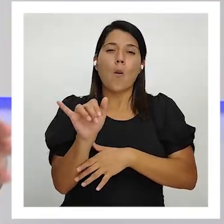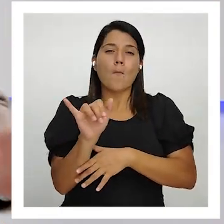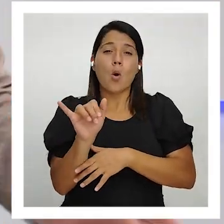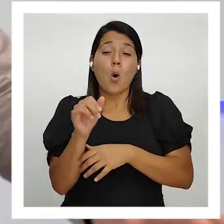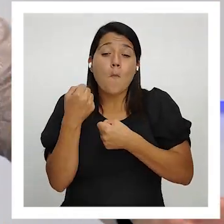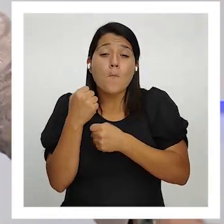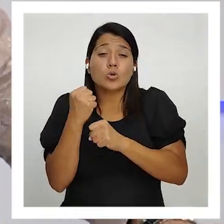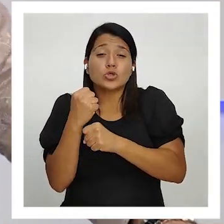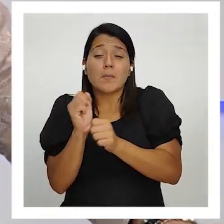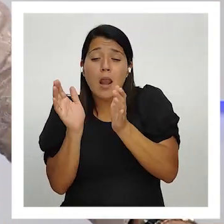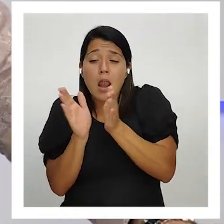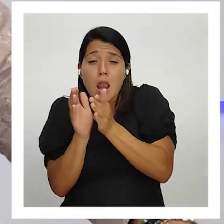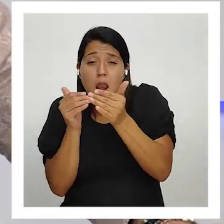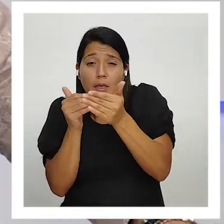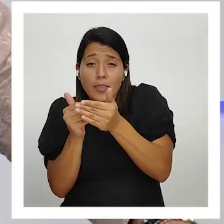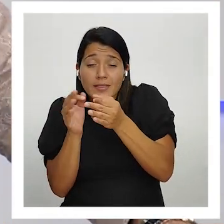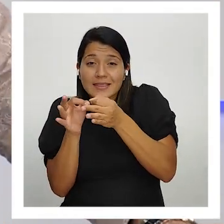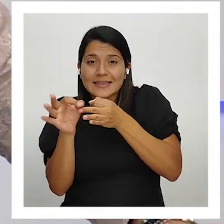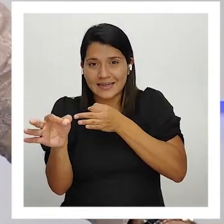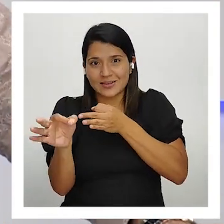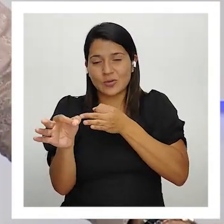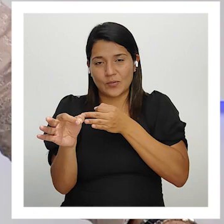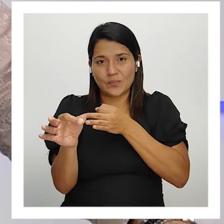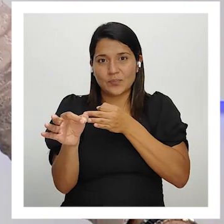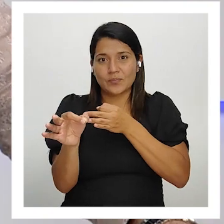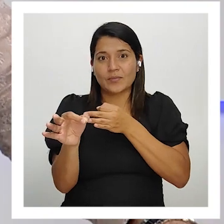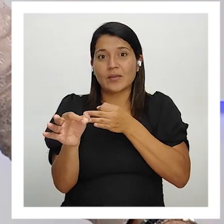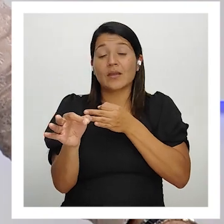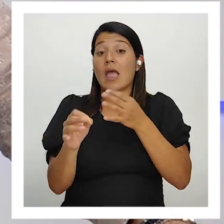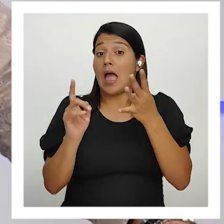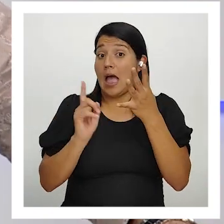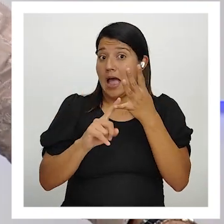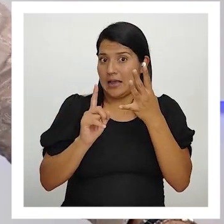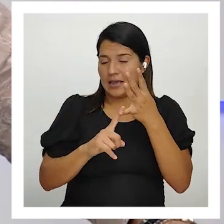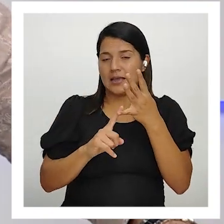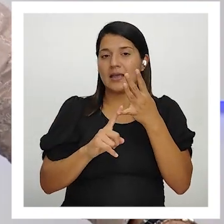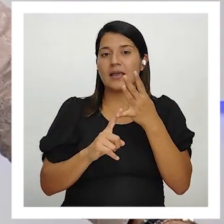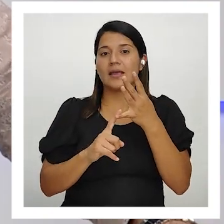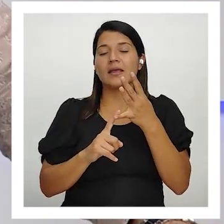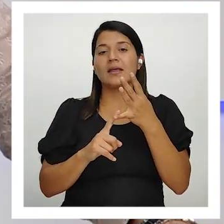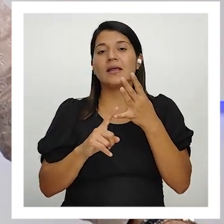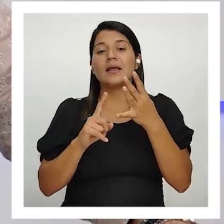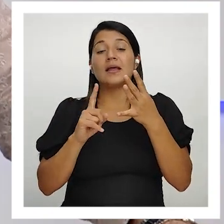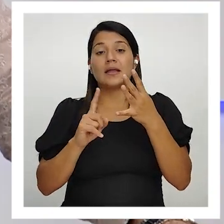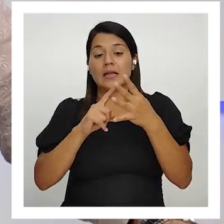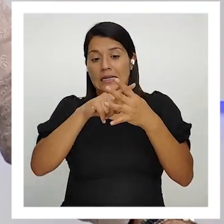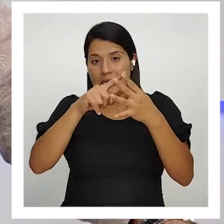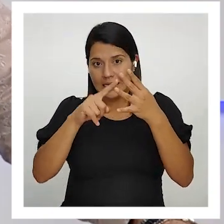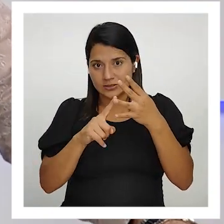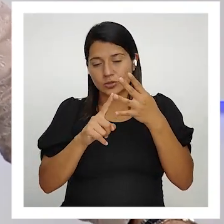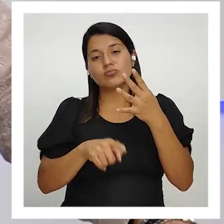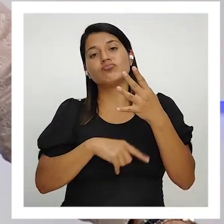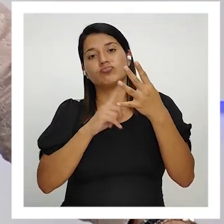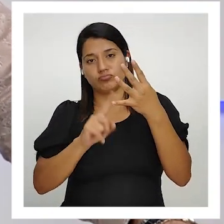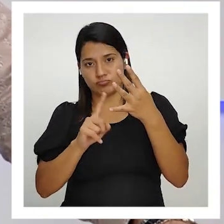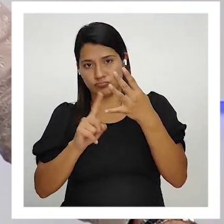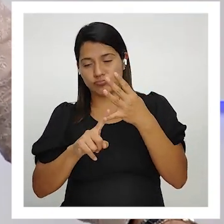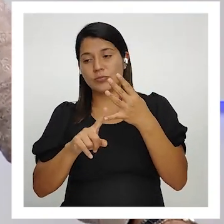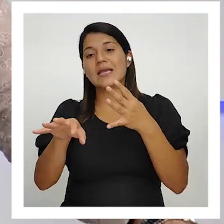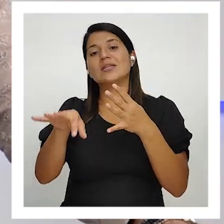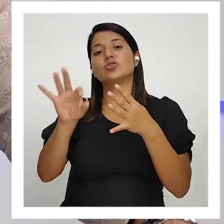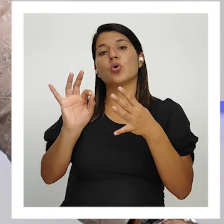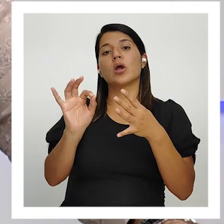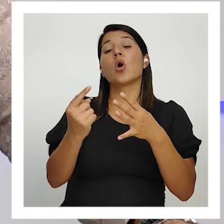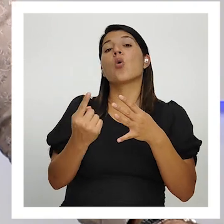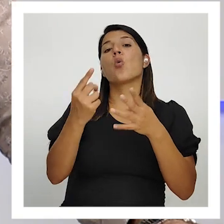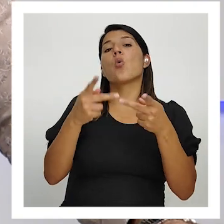de distrito. Y en esos, además de estos cargos que he mencionado, se tiene que votar un cargo más, que es